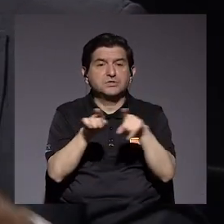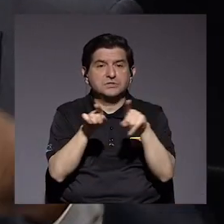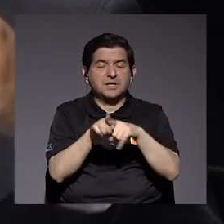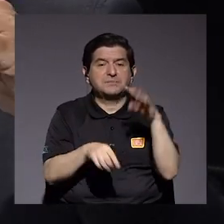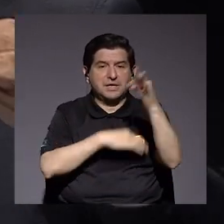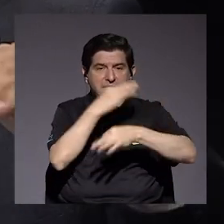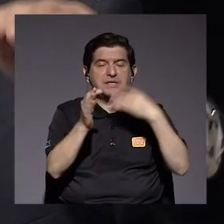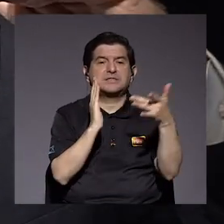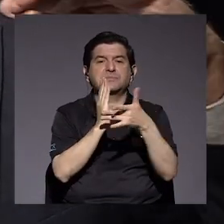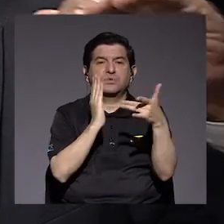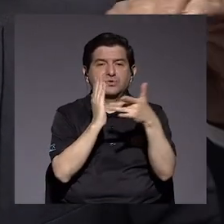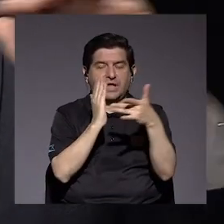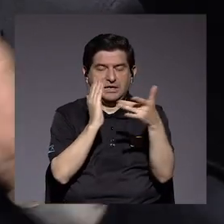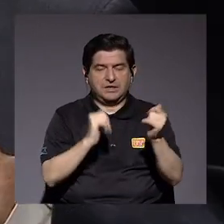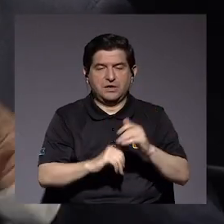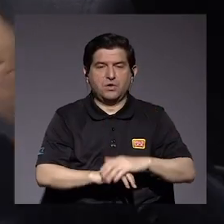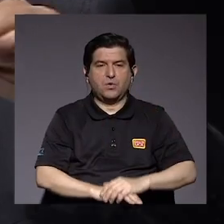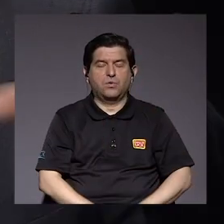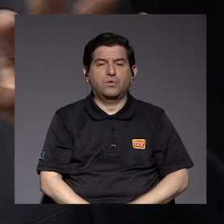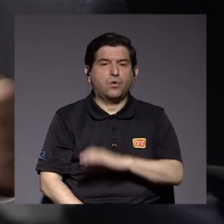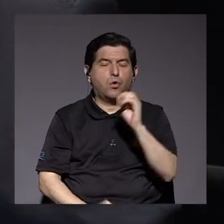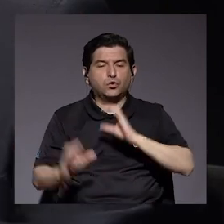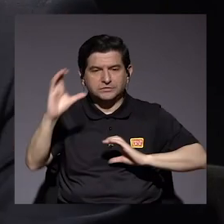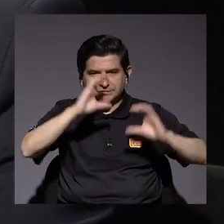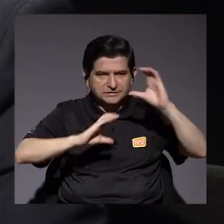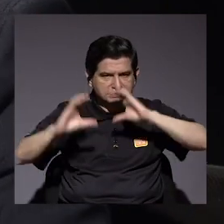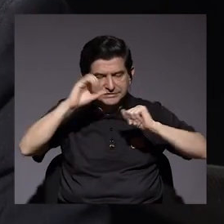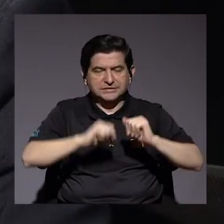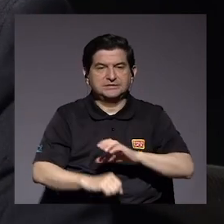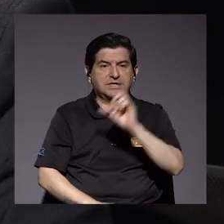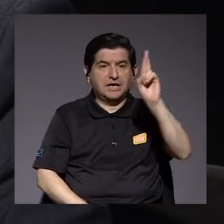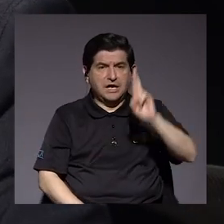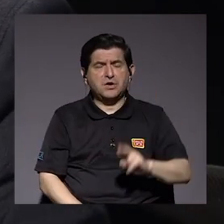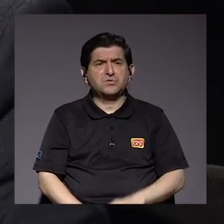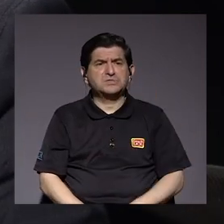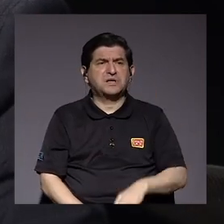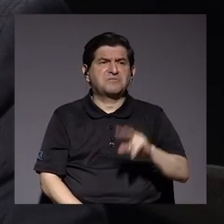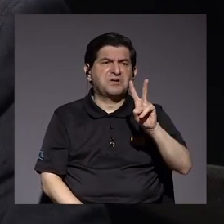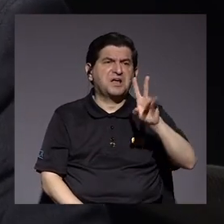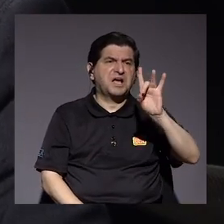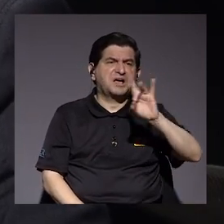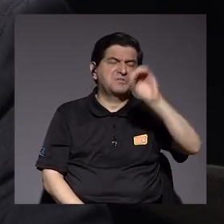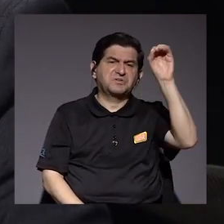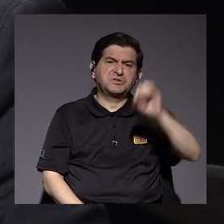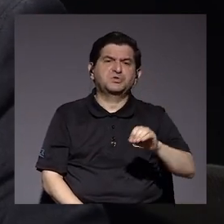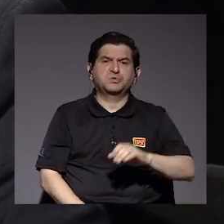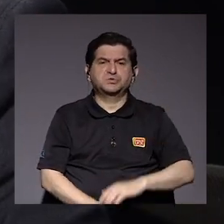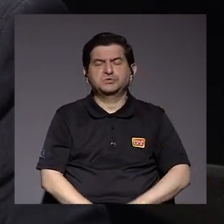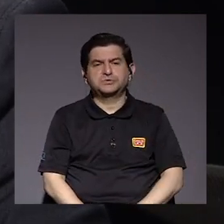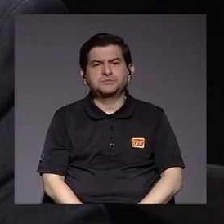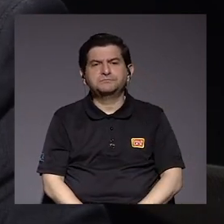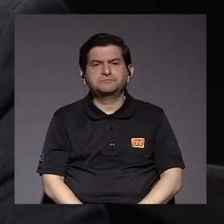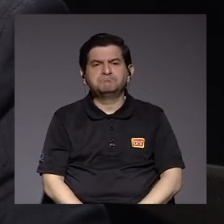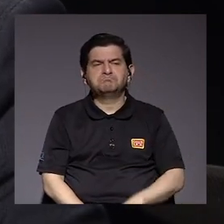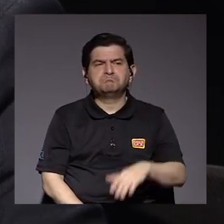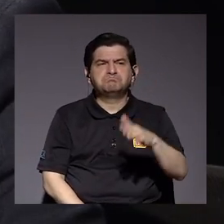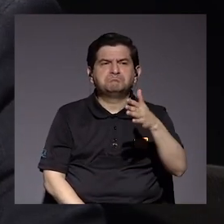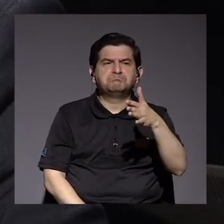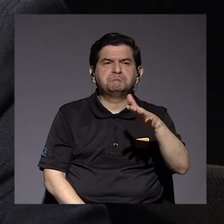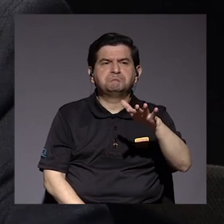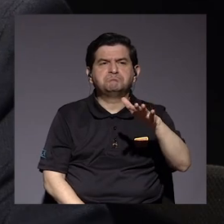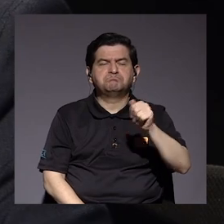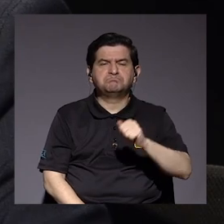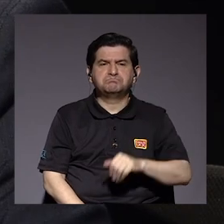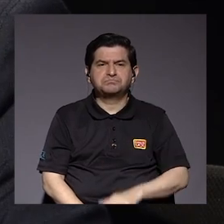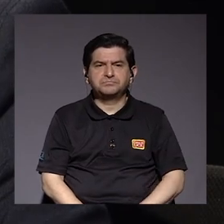también de índole técnica y económica y científica en costa rica andamos en el 28% andamos en el